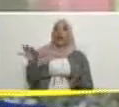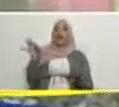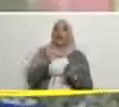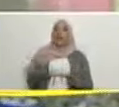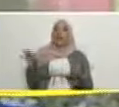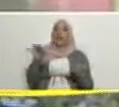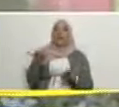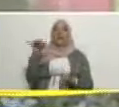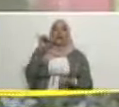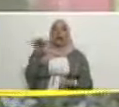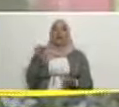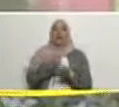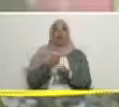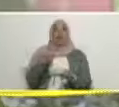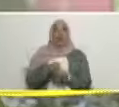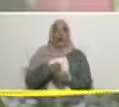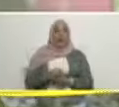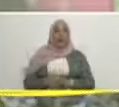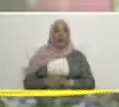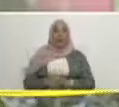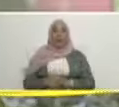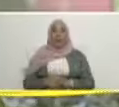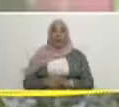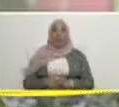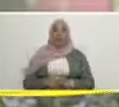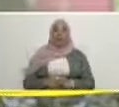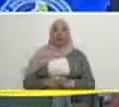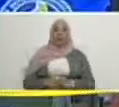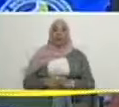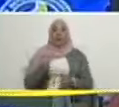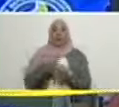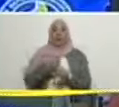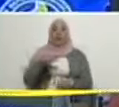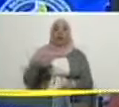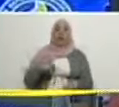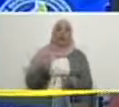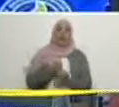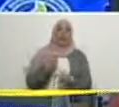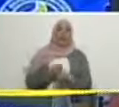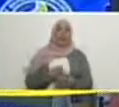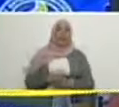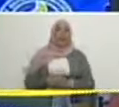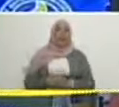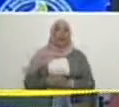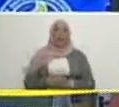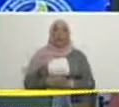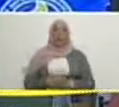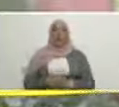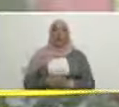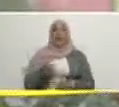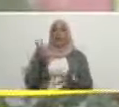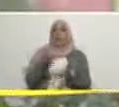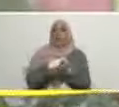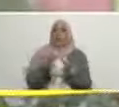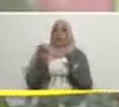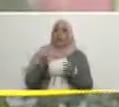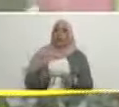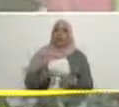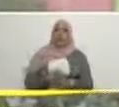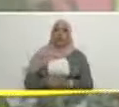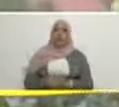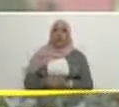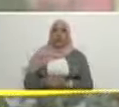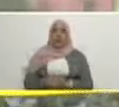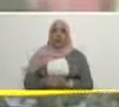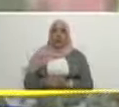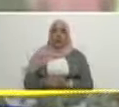conversadito contigo. Aquí vamos. En primer lugar, se ha aprobado y se